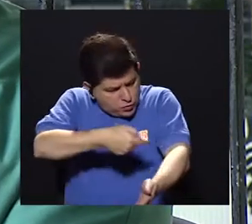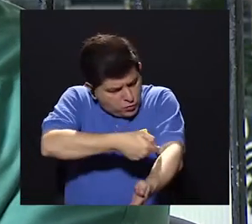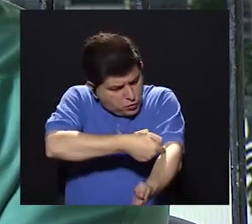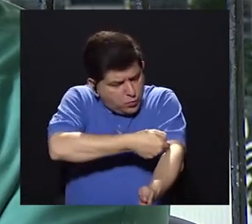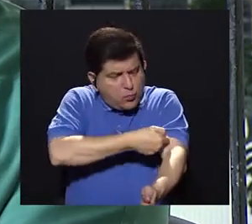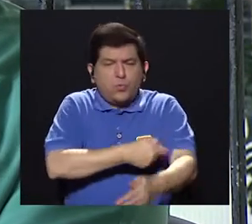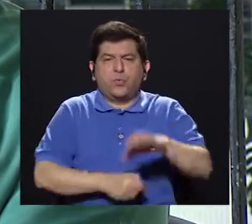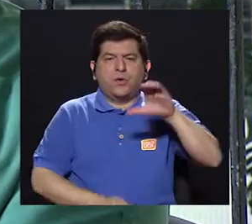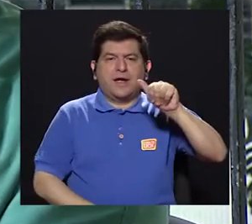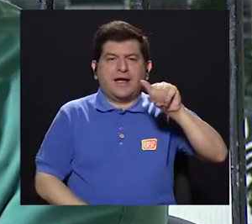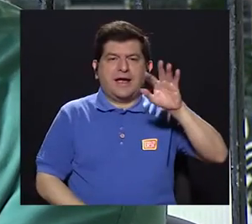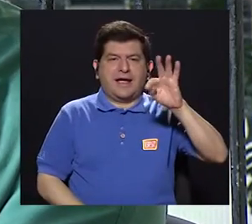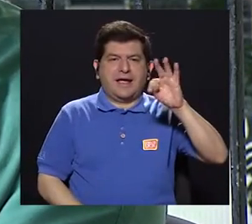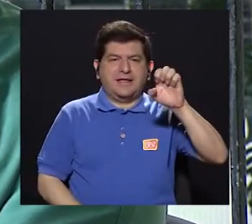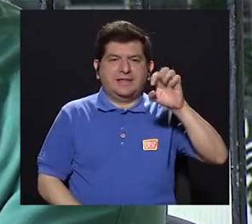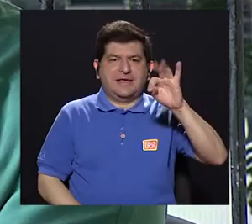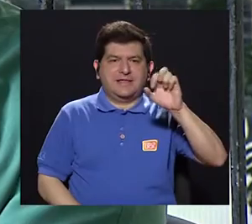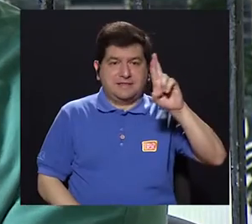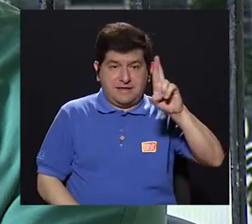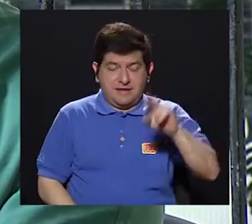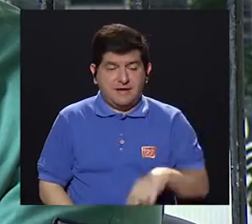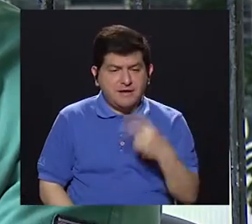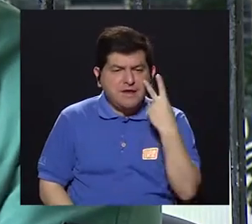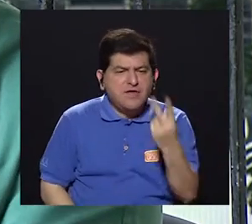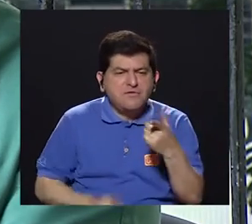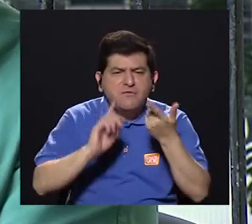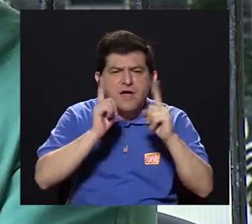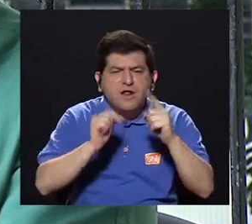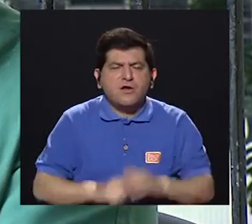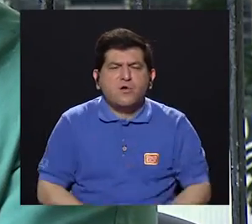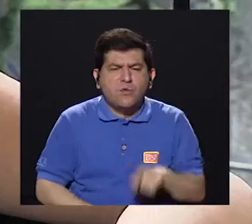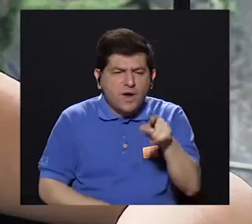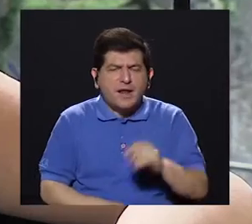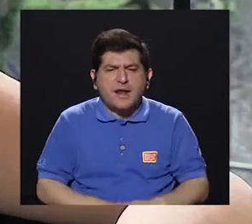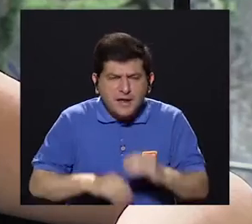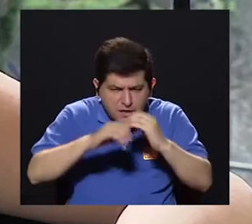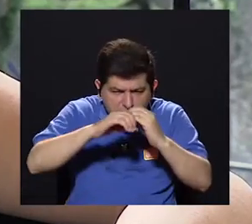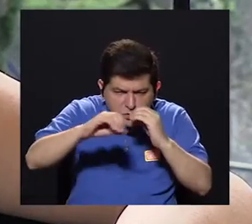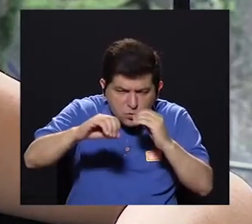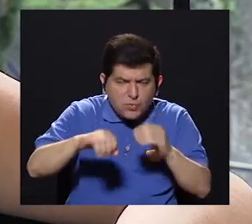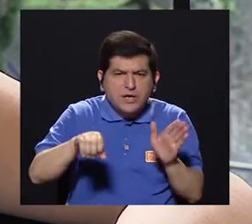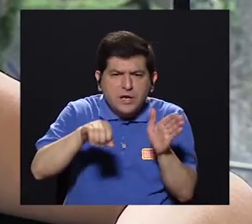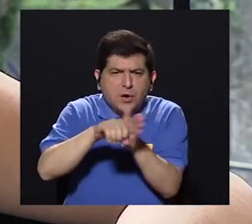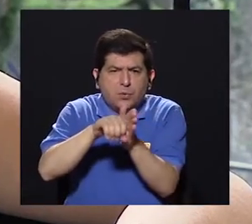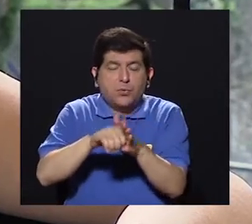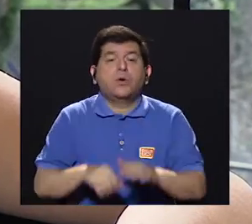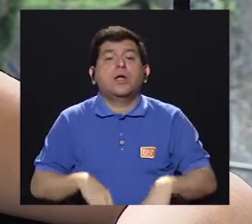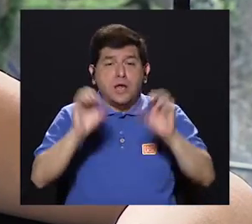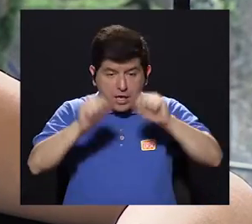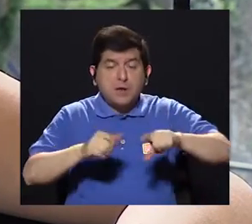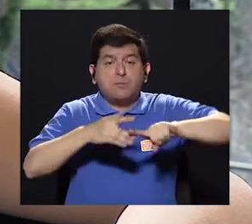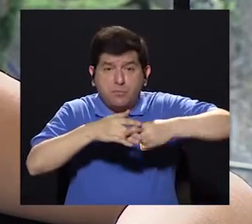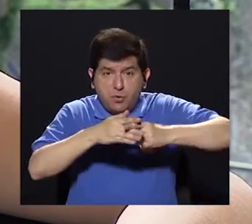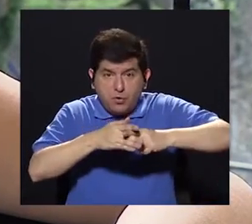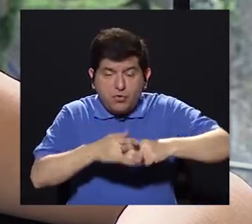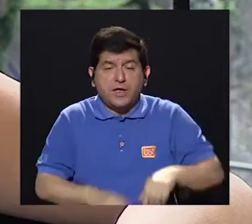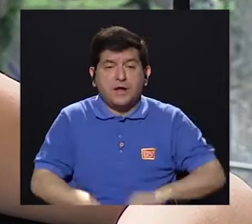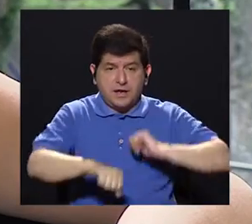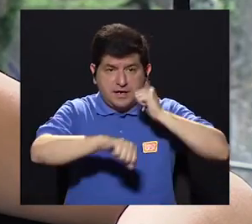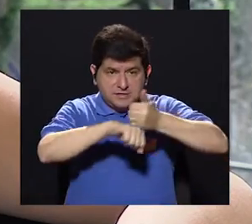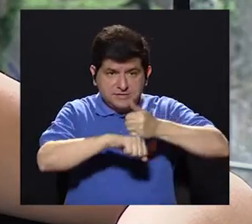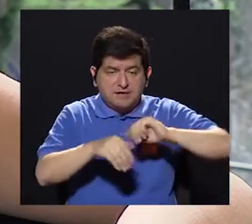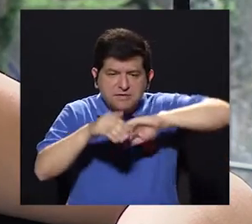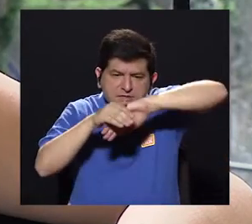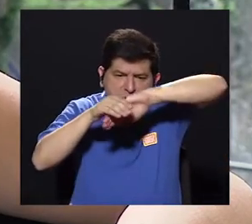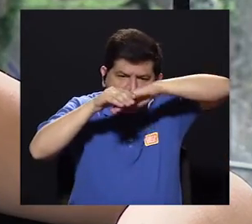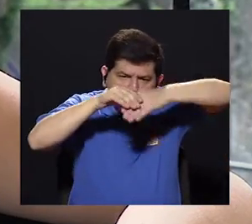arteria, inyectamos un líquido en las arterias del corazón y vemos cuál arteria está obstruida. Ahí mismo podemos repararla colocándole unas mallitas.